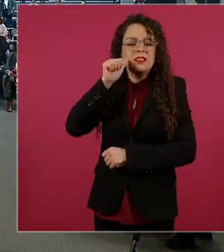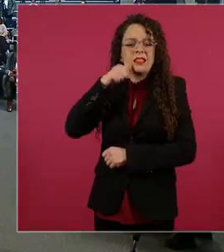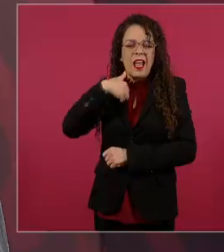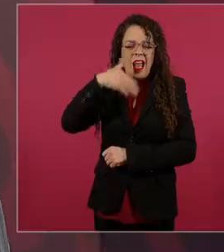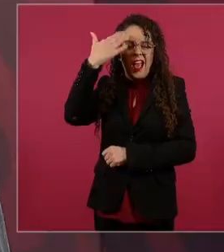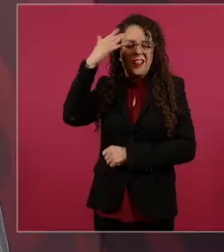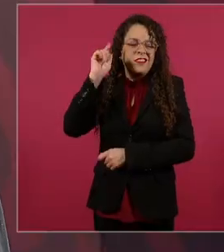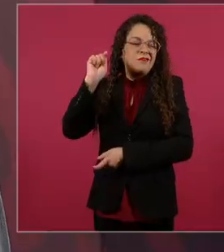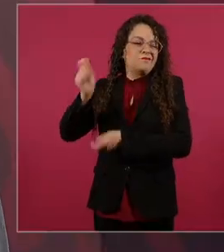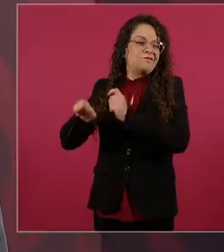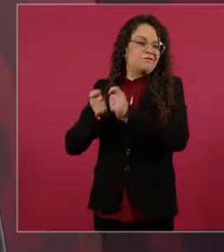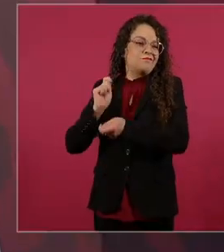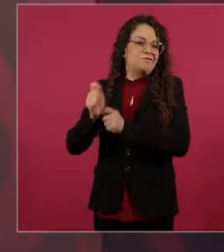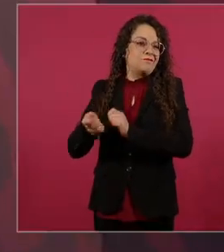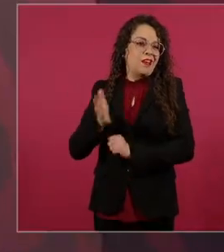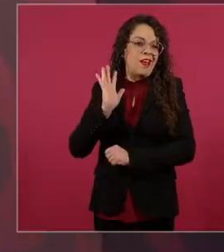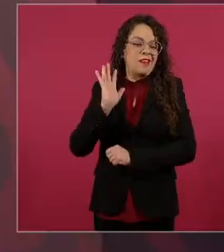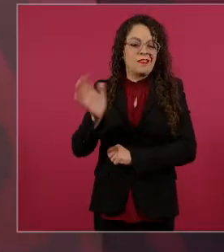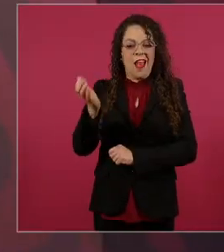No hace falta Estar